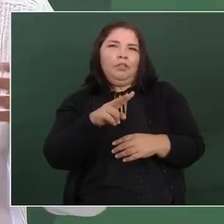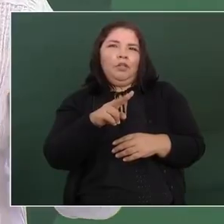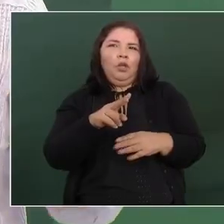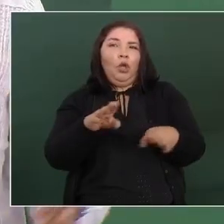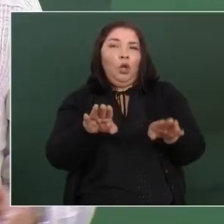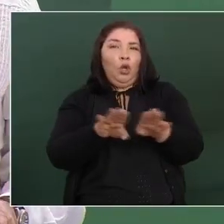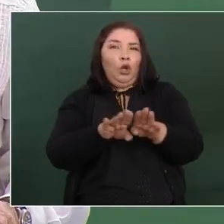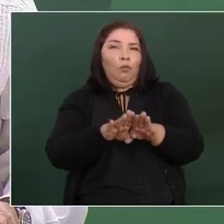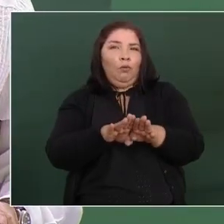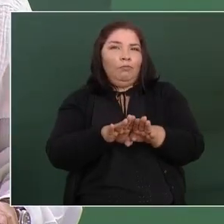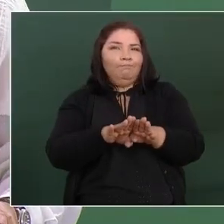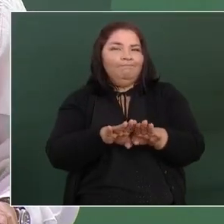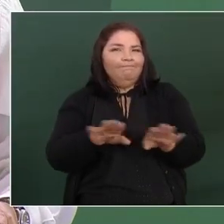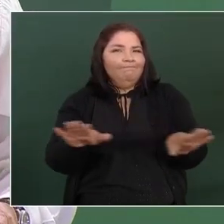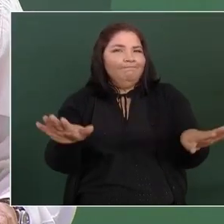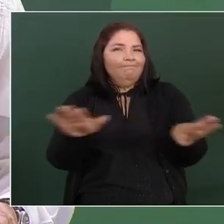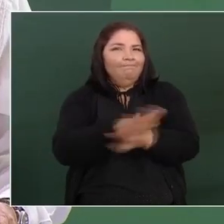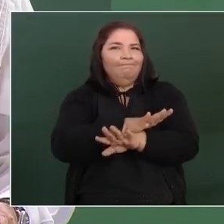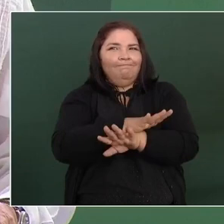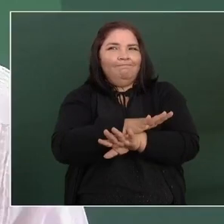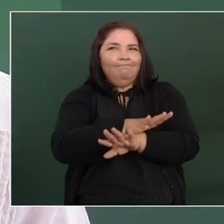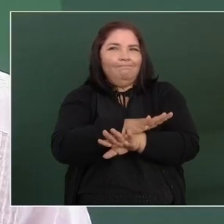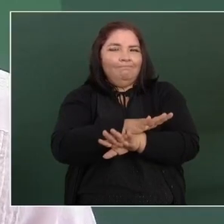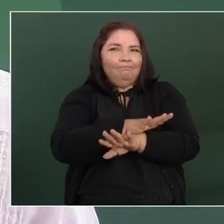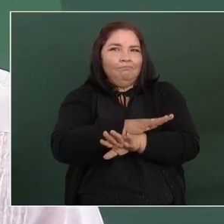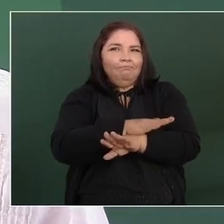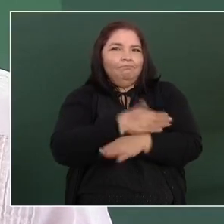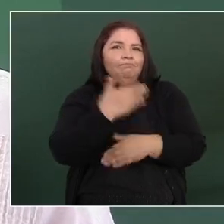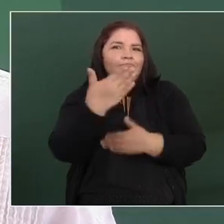cómo han cambiado las cosas para bien,